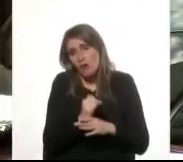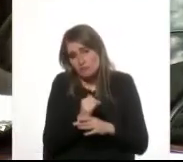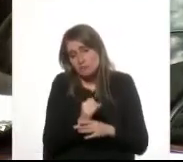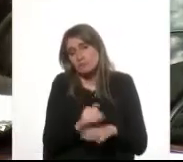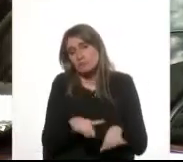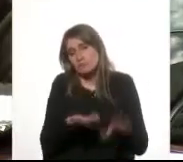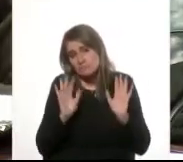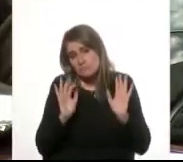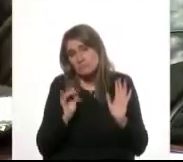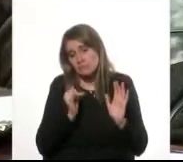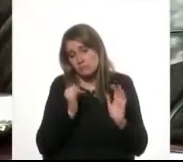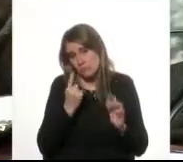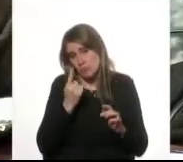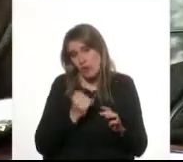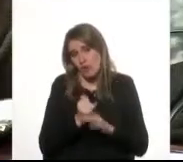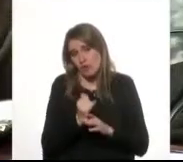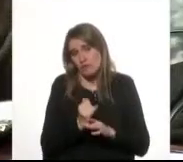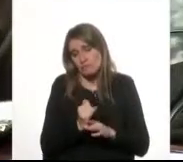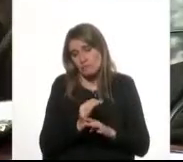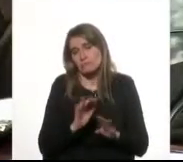tal vez.